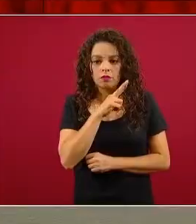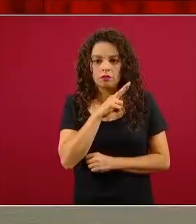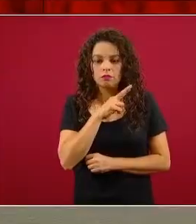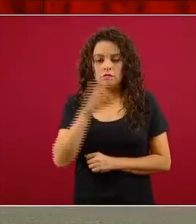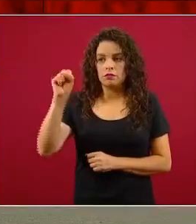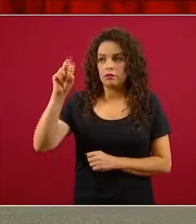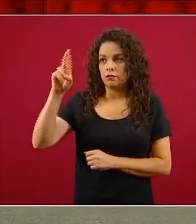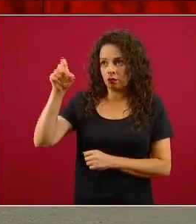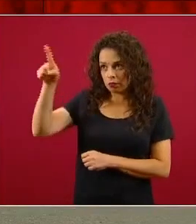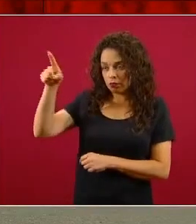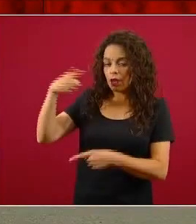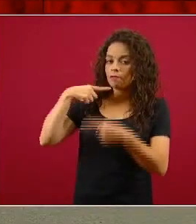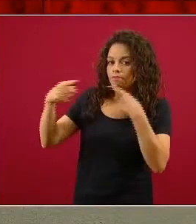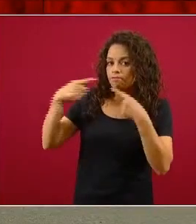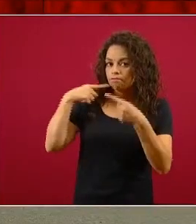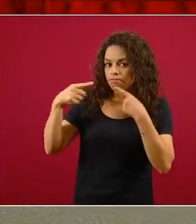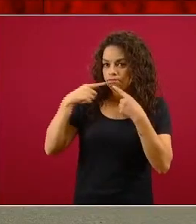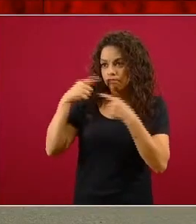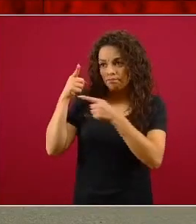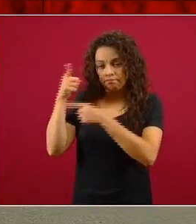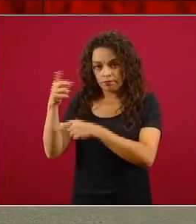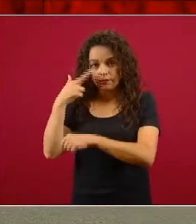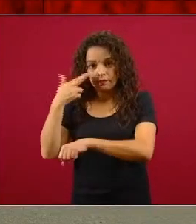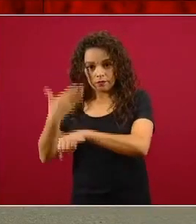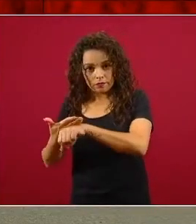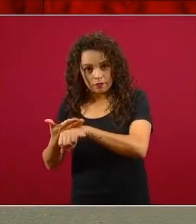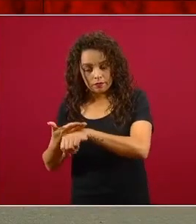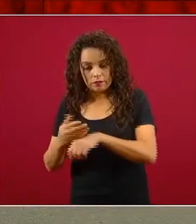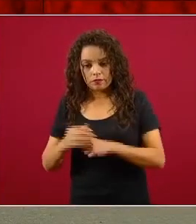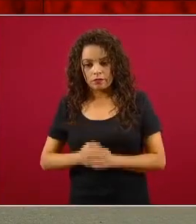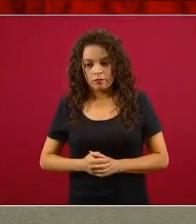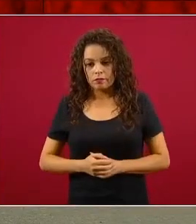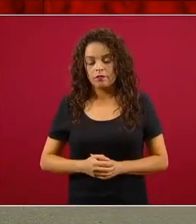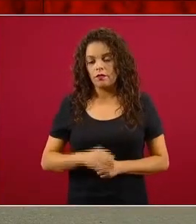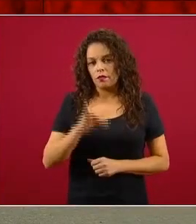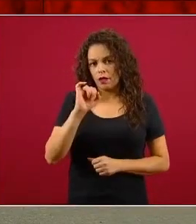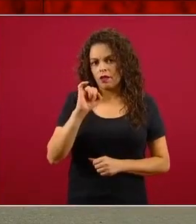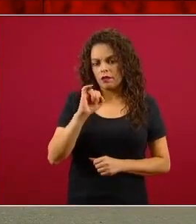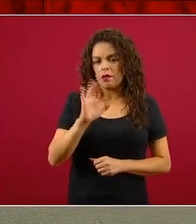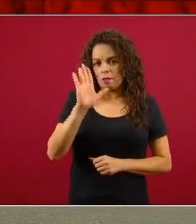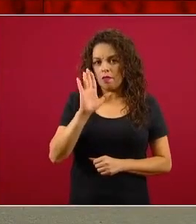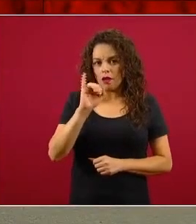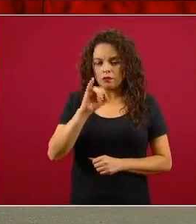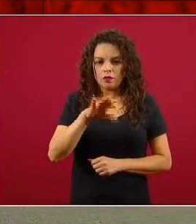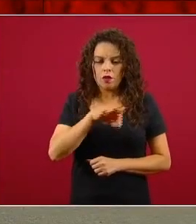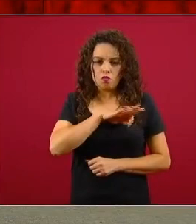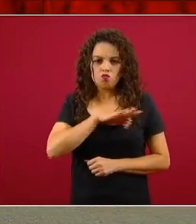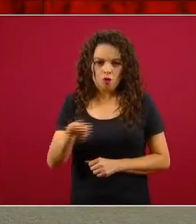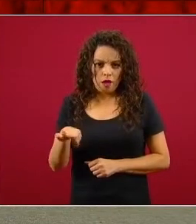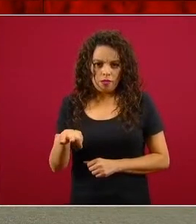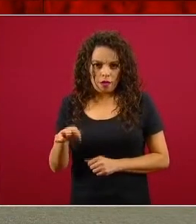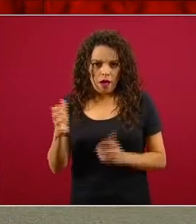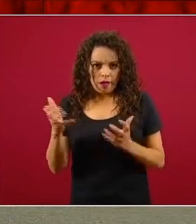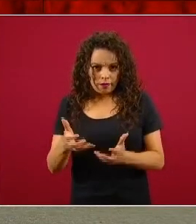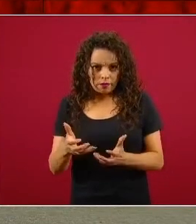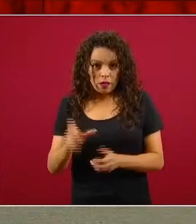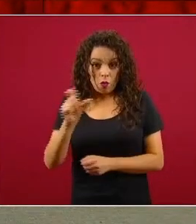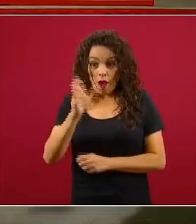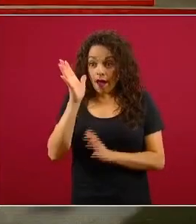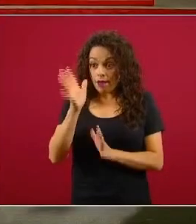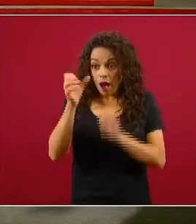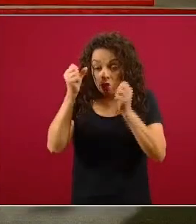las conversaciones iniciales las ha tenido la Cancillería, parece que hay disponibilidad o disposición, y en el momento en que eso se